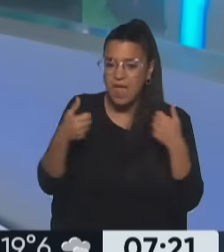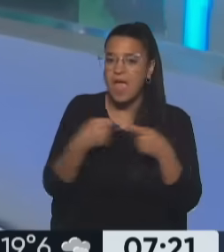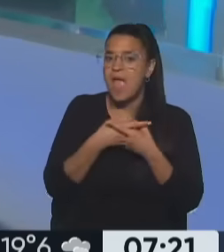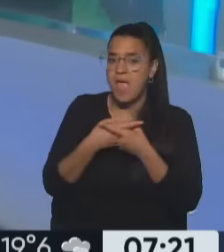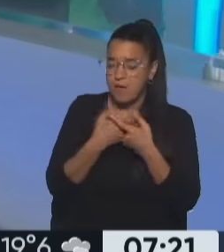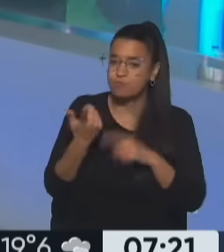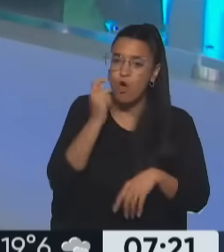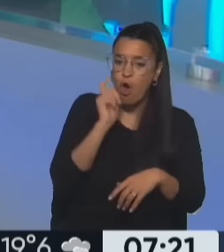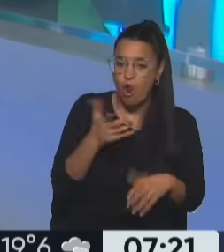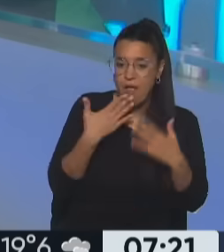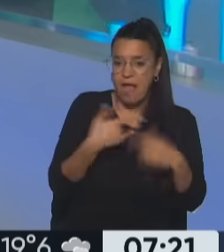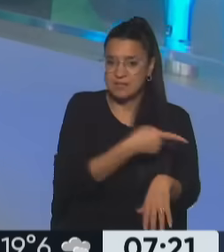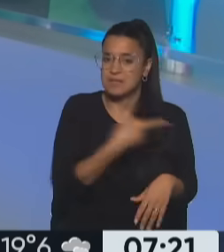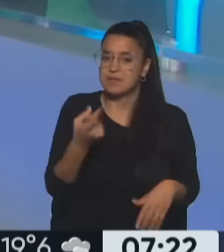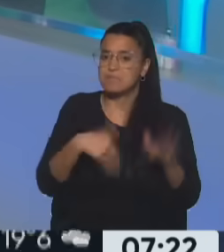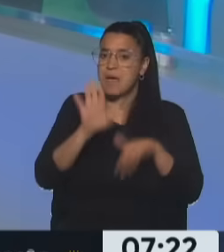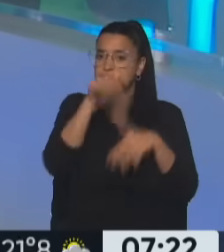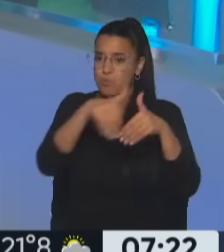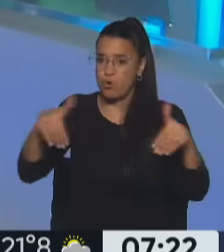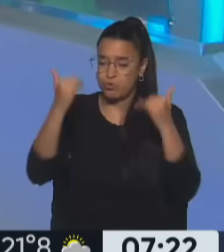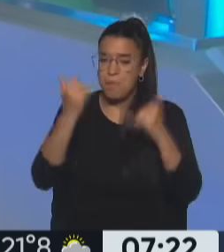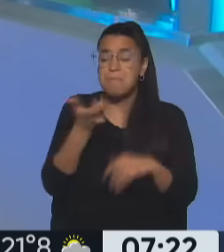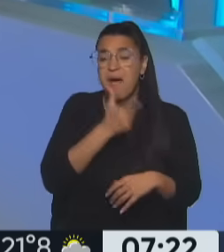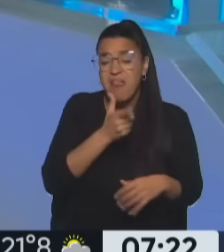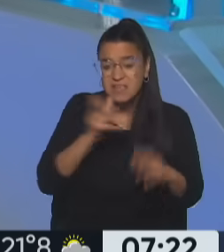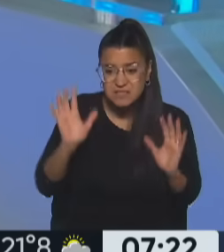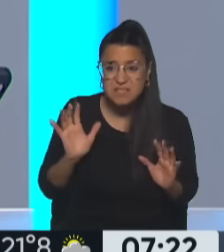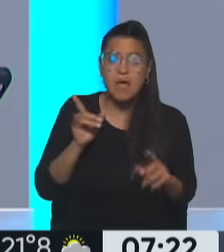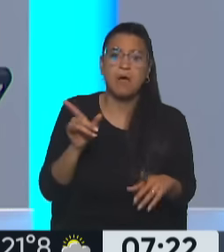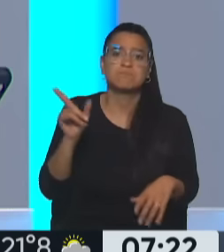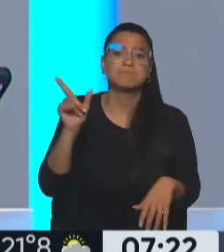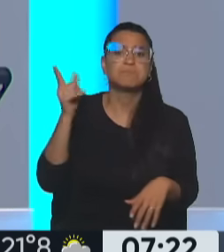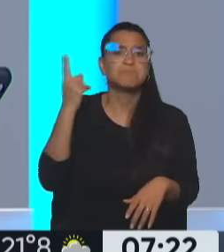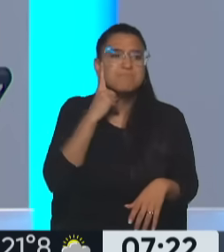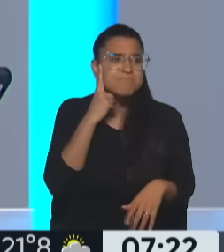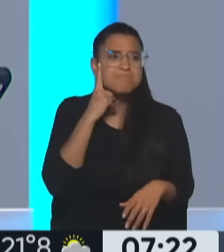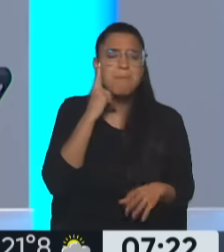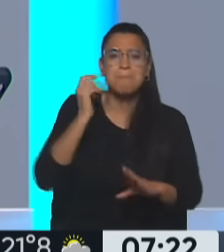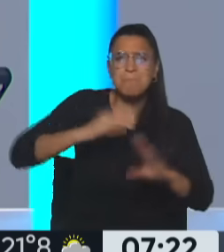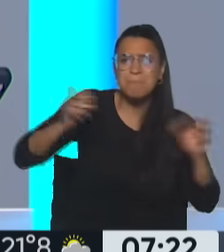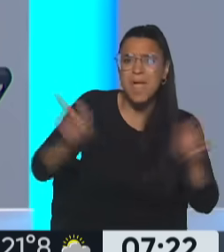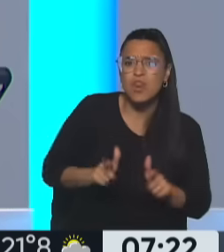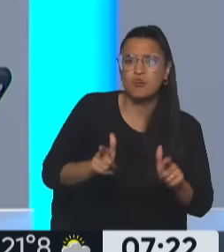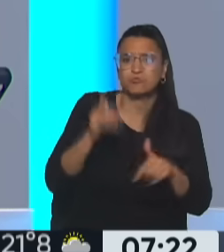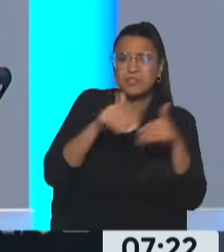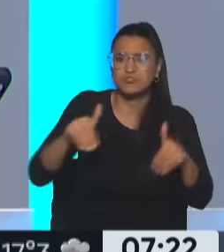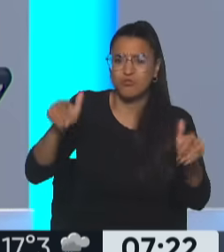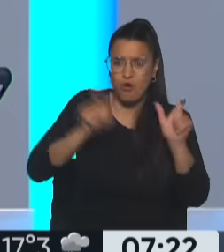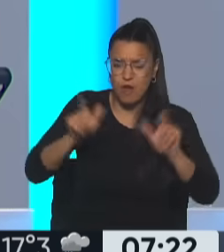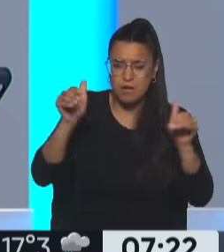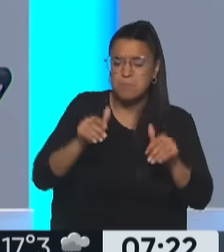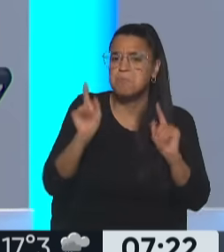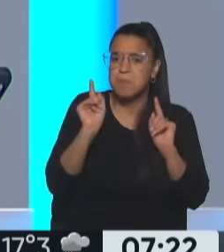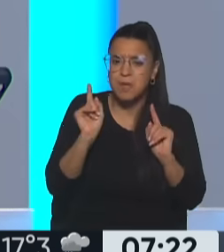que logró capitalizar algo que parecía que en realidad le iba a restar, esto de poner el foco en su gestión en la provincia